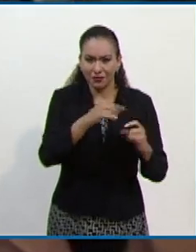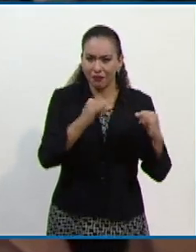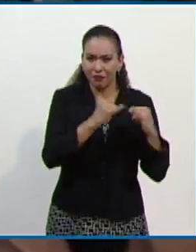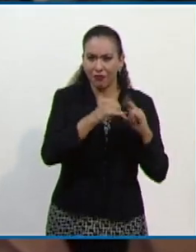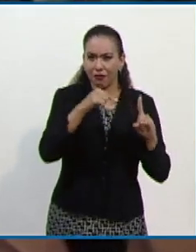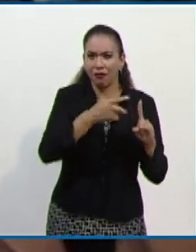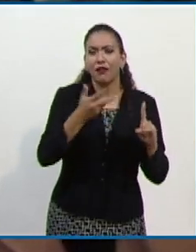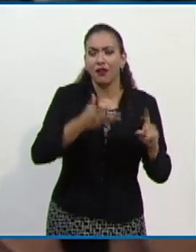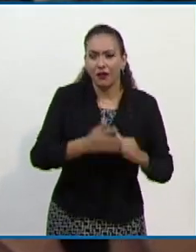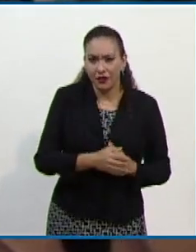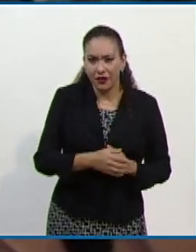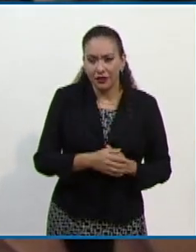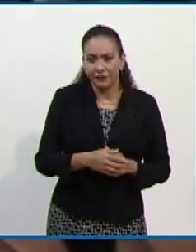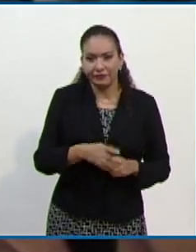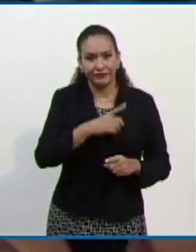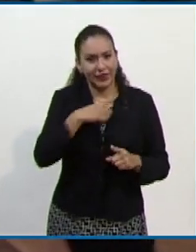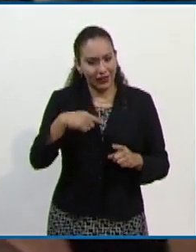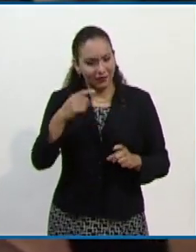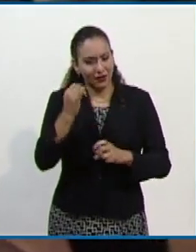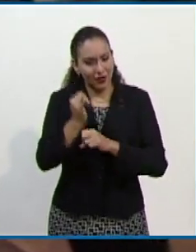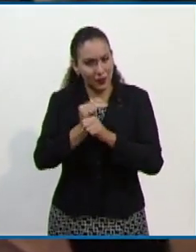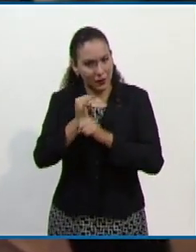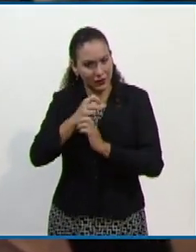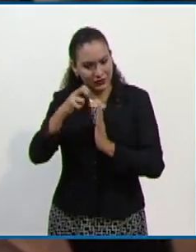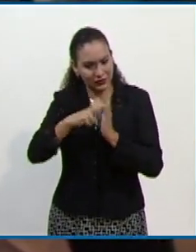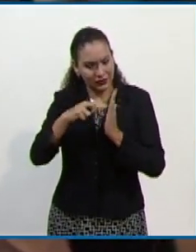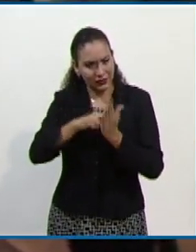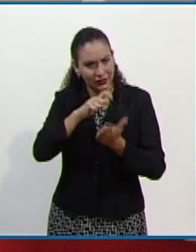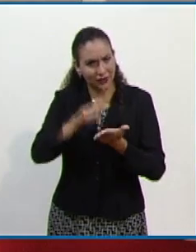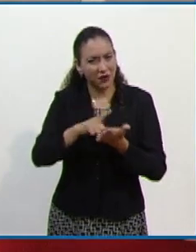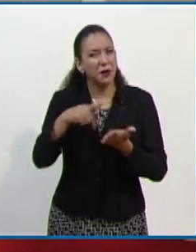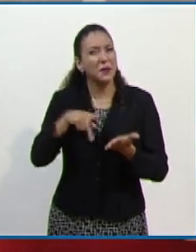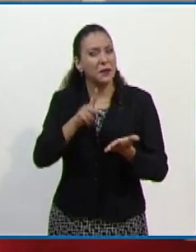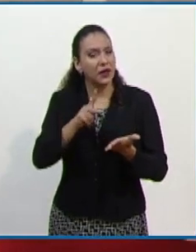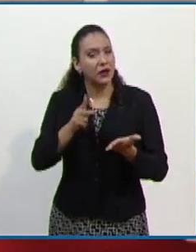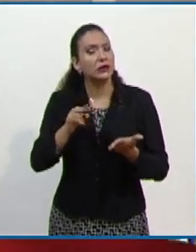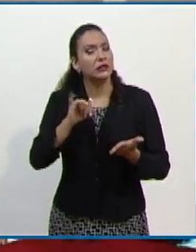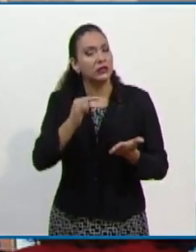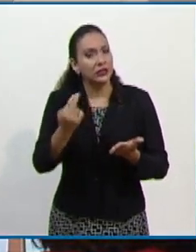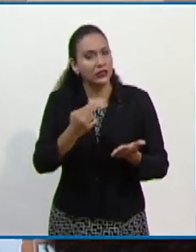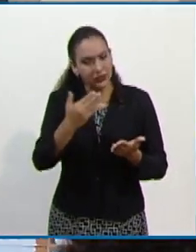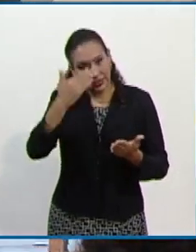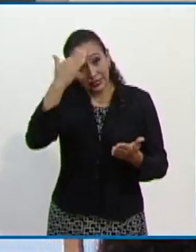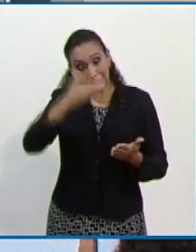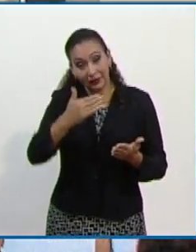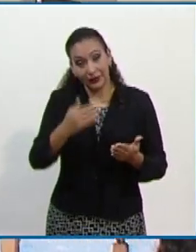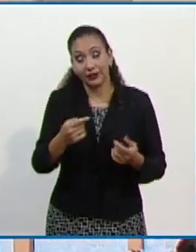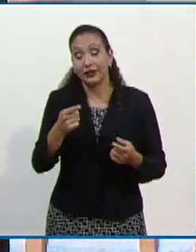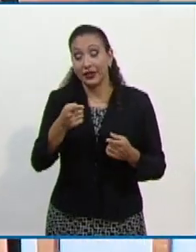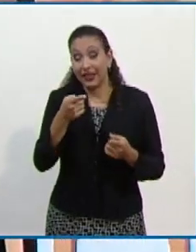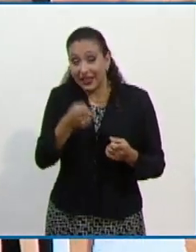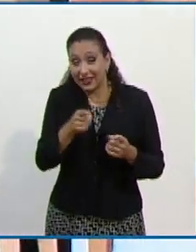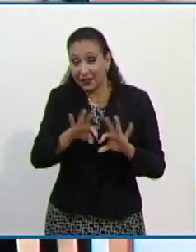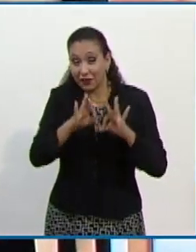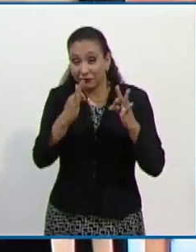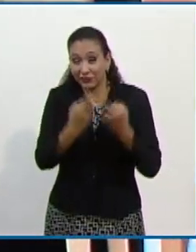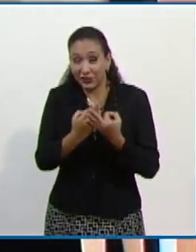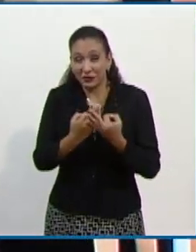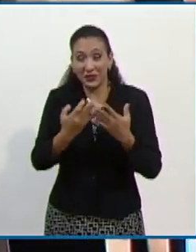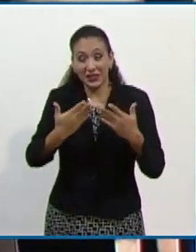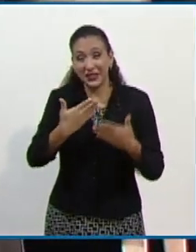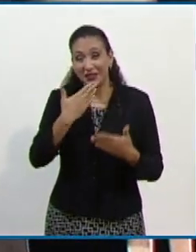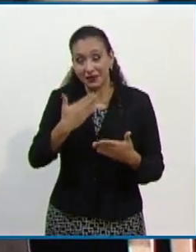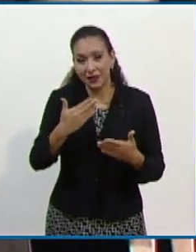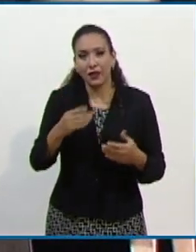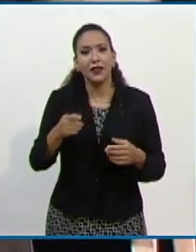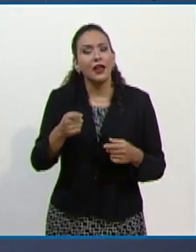que precisamente si analizan reformas, no se puede pasar por alto que es una alternativa de acceso